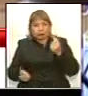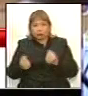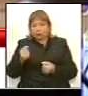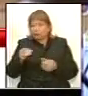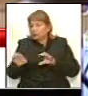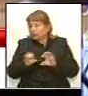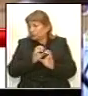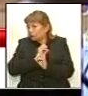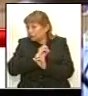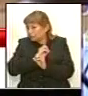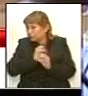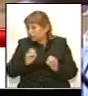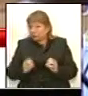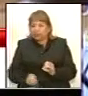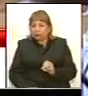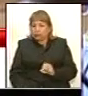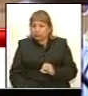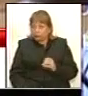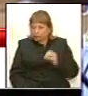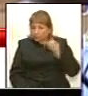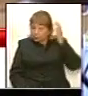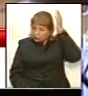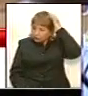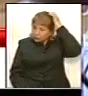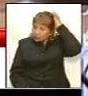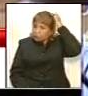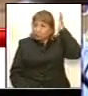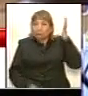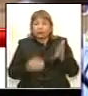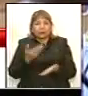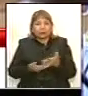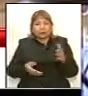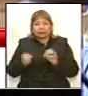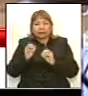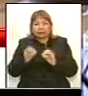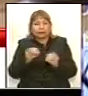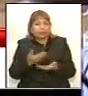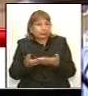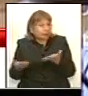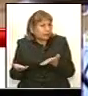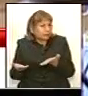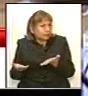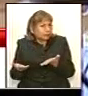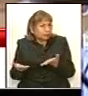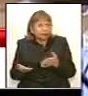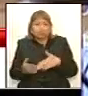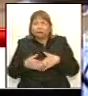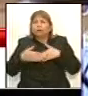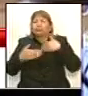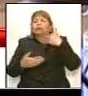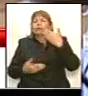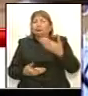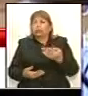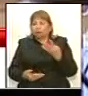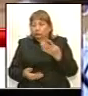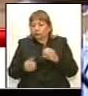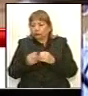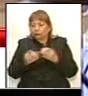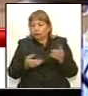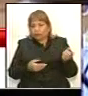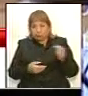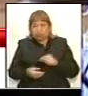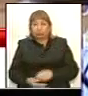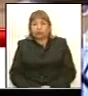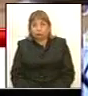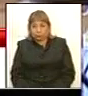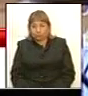nada no se puede transitar por Pisco. O sea, le traje con choferito, me recibí en avioneta. Mi carro regresó 4 días después en perfecto estado, es verdad.